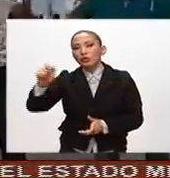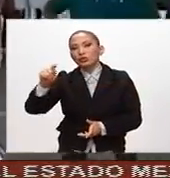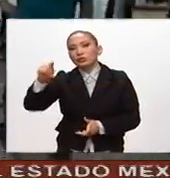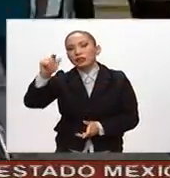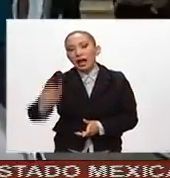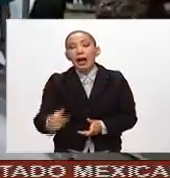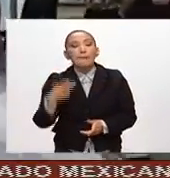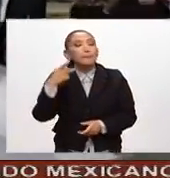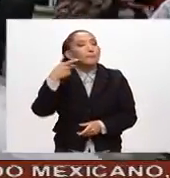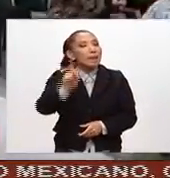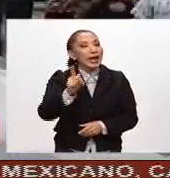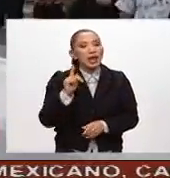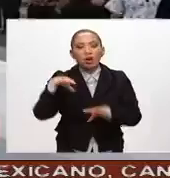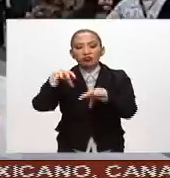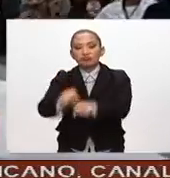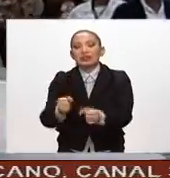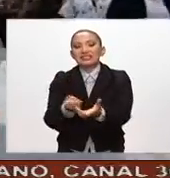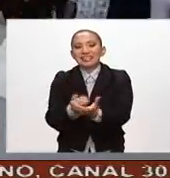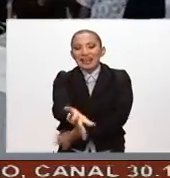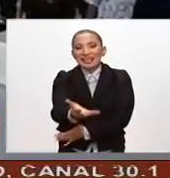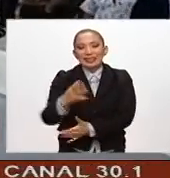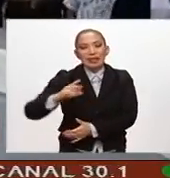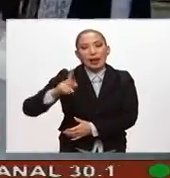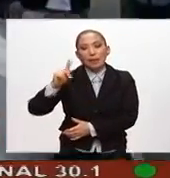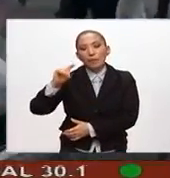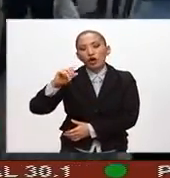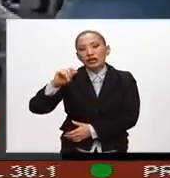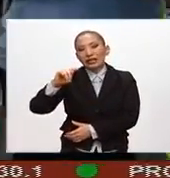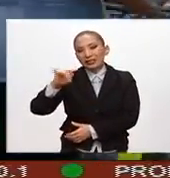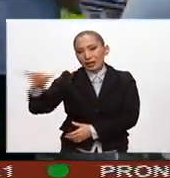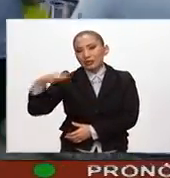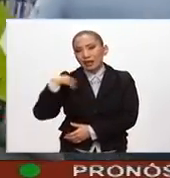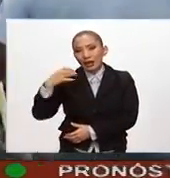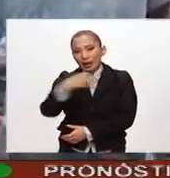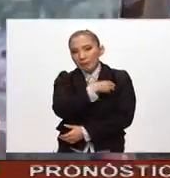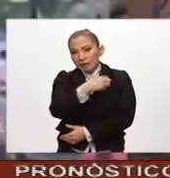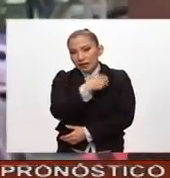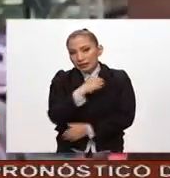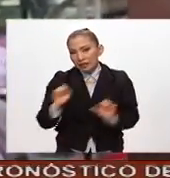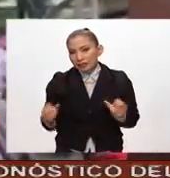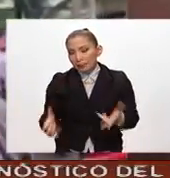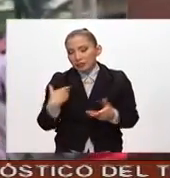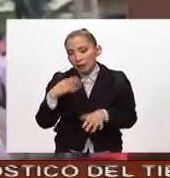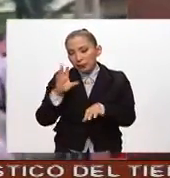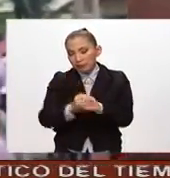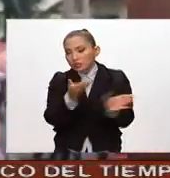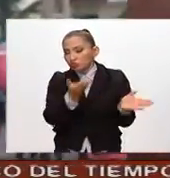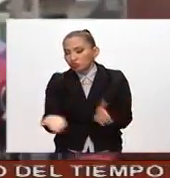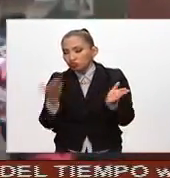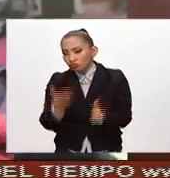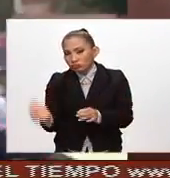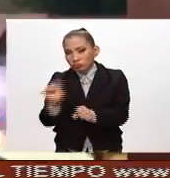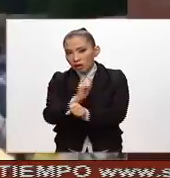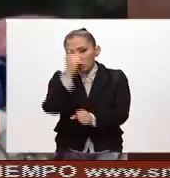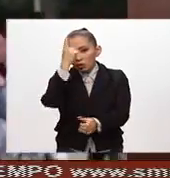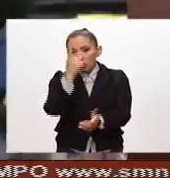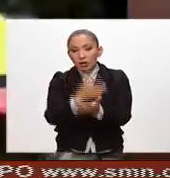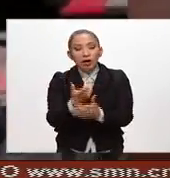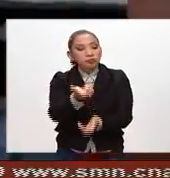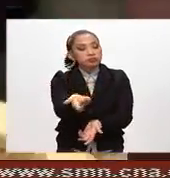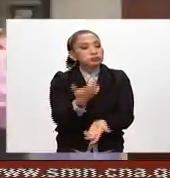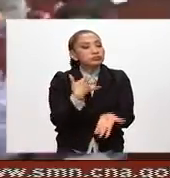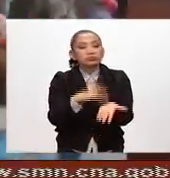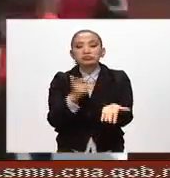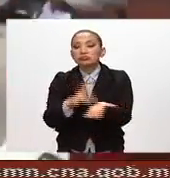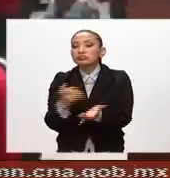Gutiérrez, pero tomaron la salida poniente de la capital chiapaneca, donde permitieron el paso vehicular a cambio de